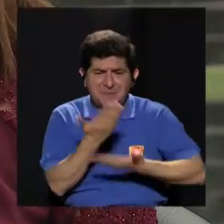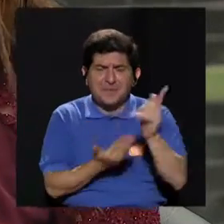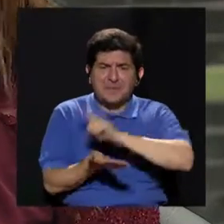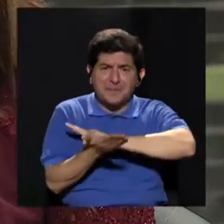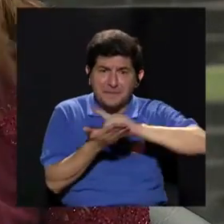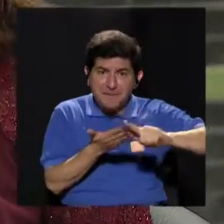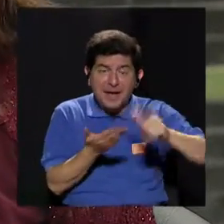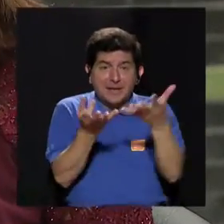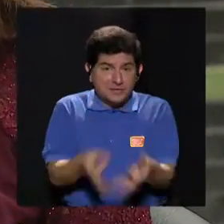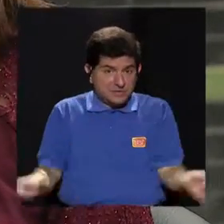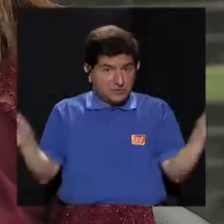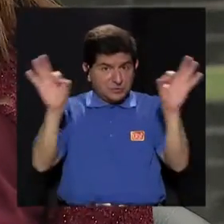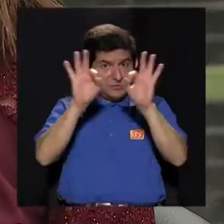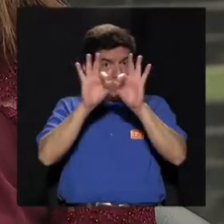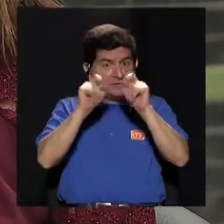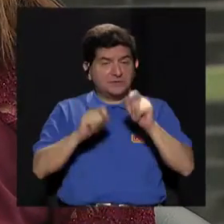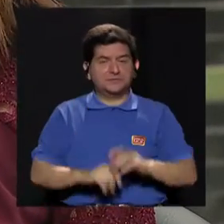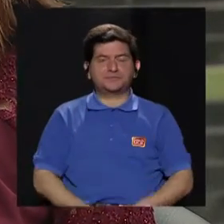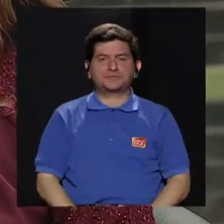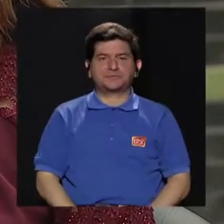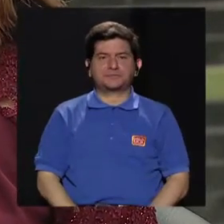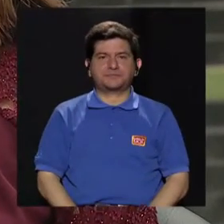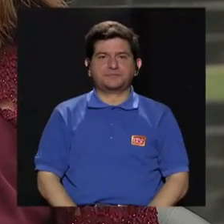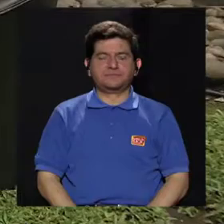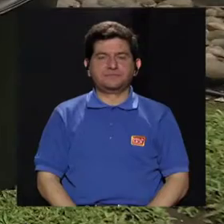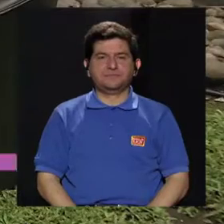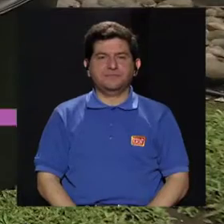manos sería valioso, ¿qué podemos retomar?